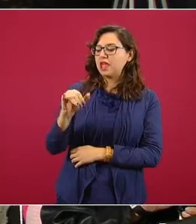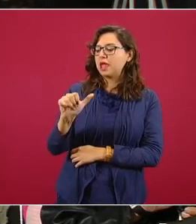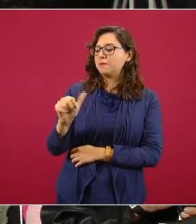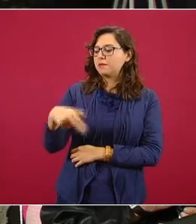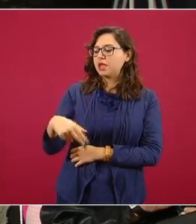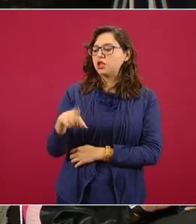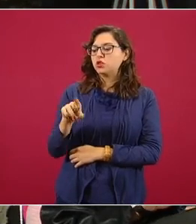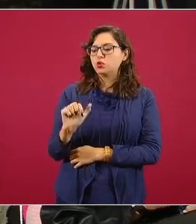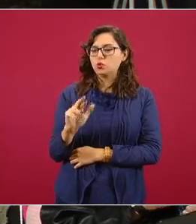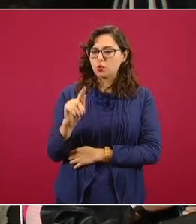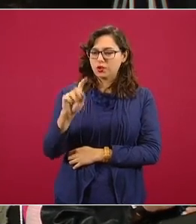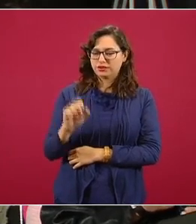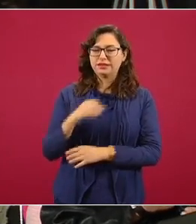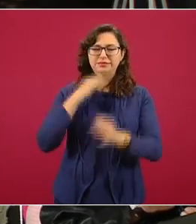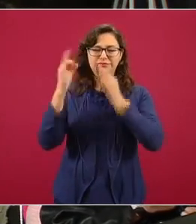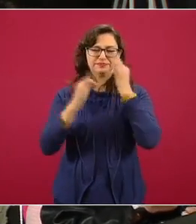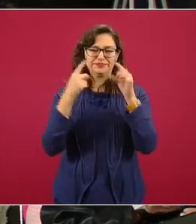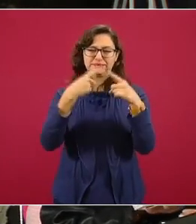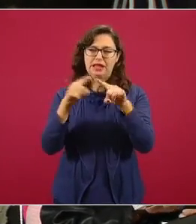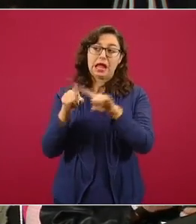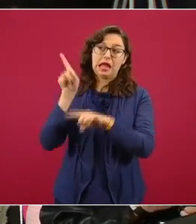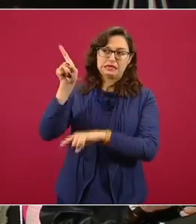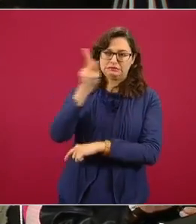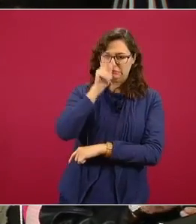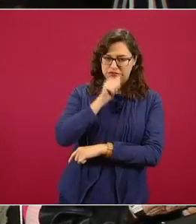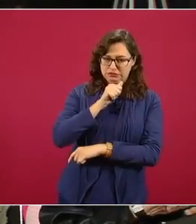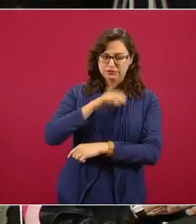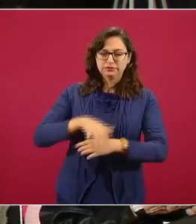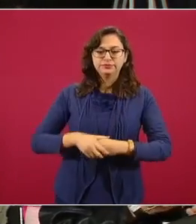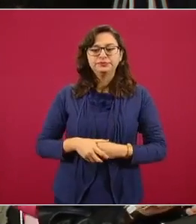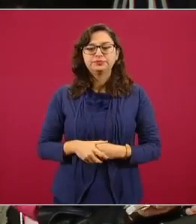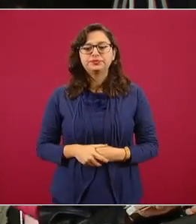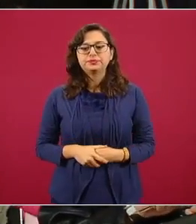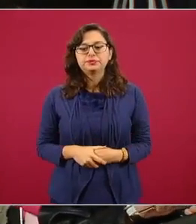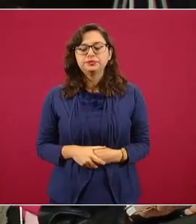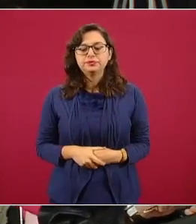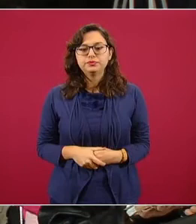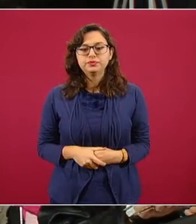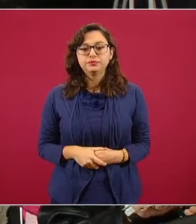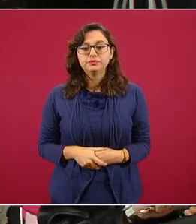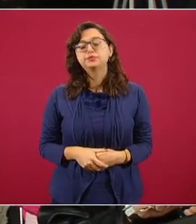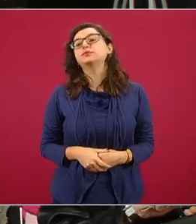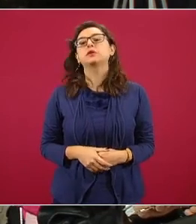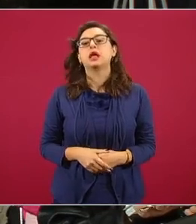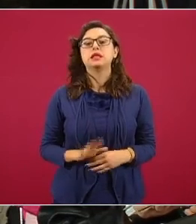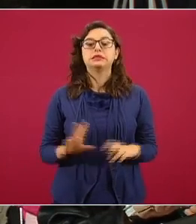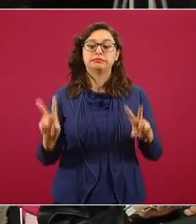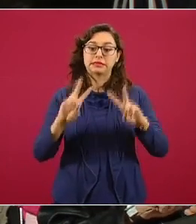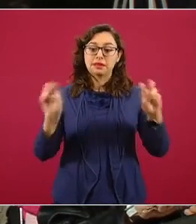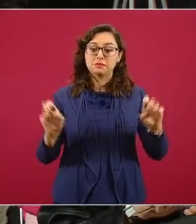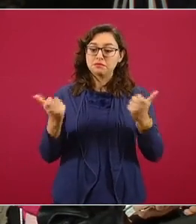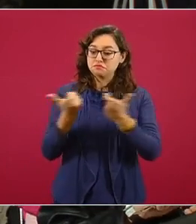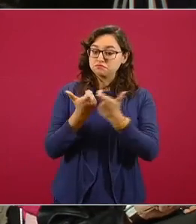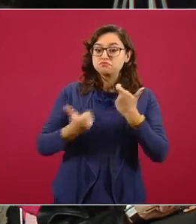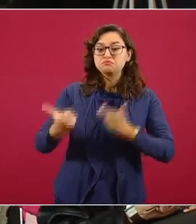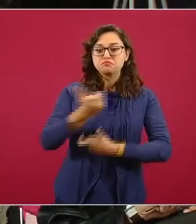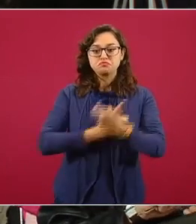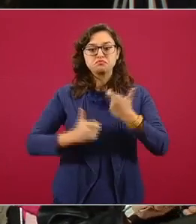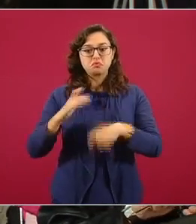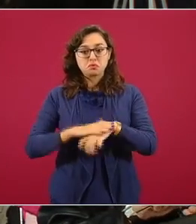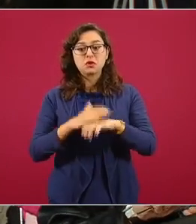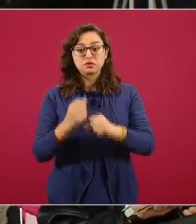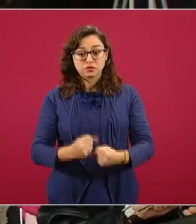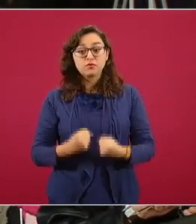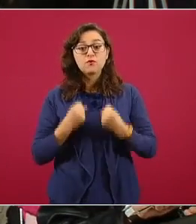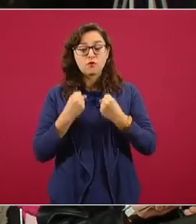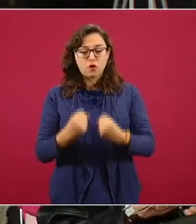FM de Hermosillo. Este asunto, ha marcado mucho la fortaleza que tiene nuestra economía en particular, y esto se